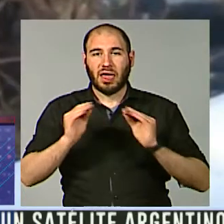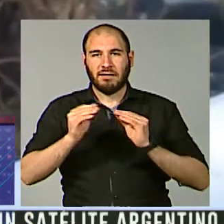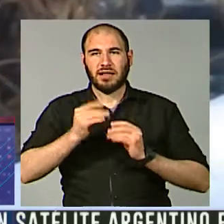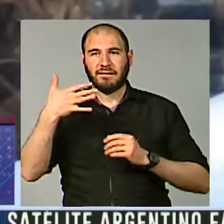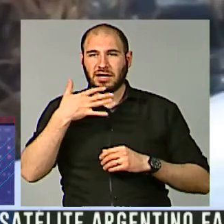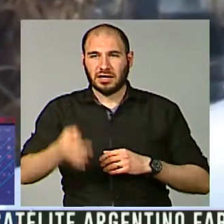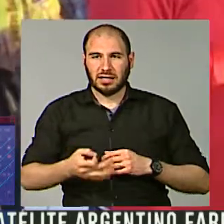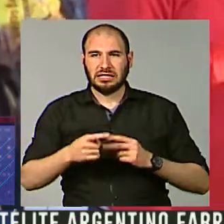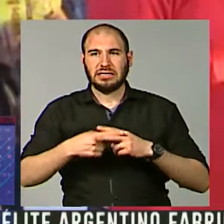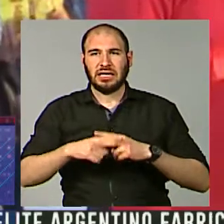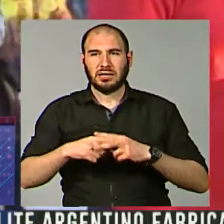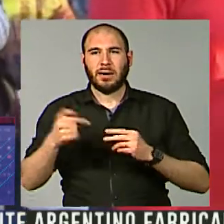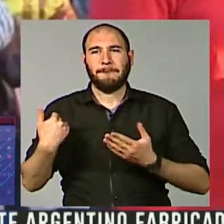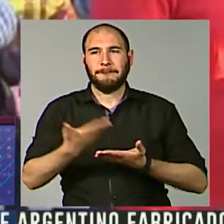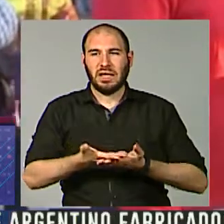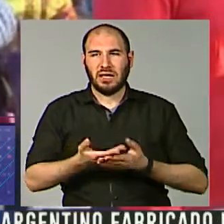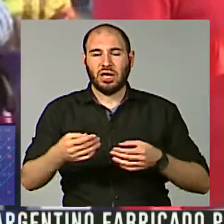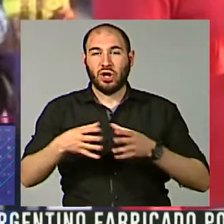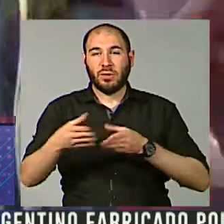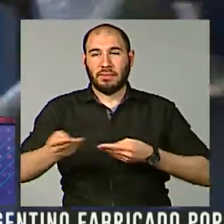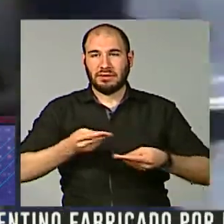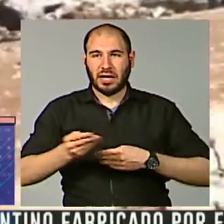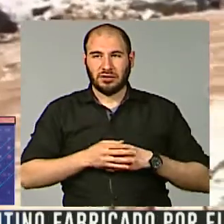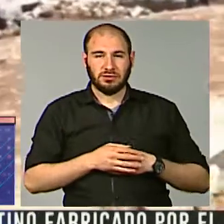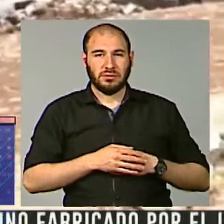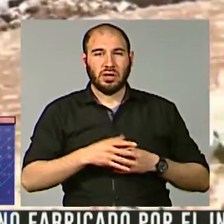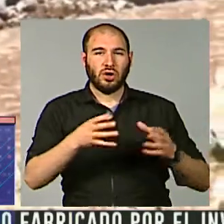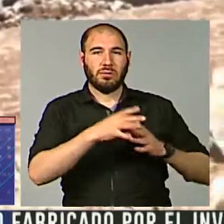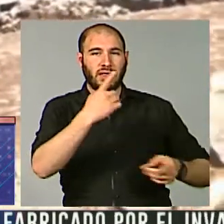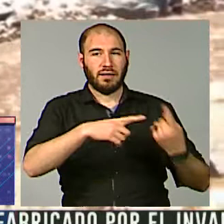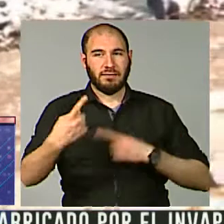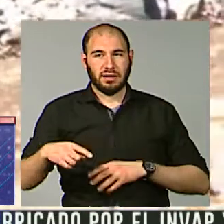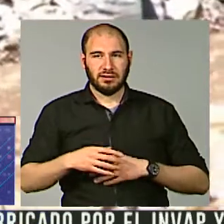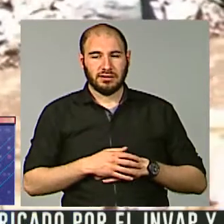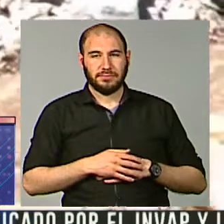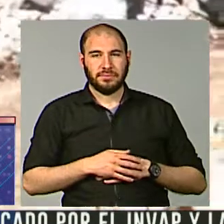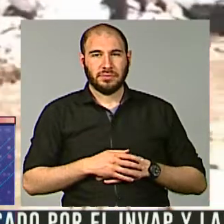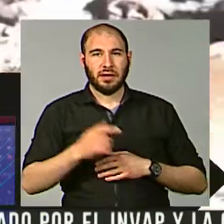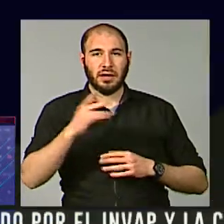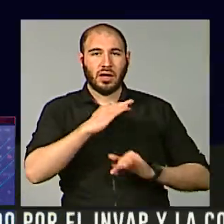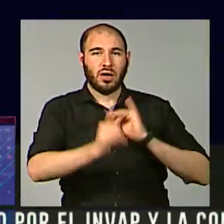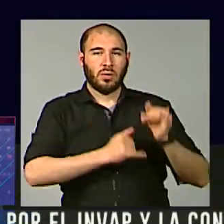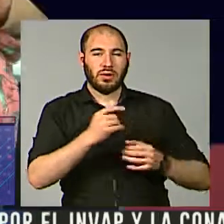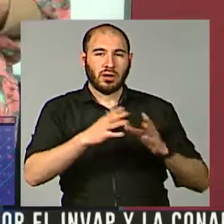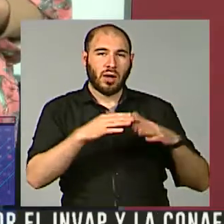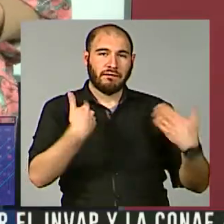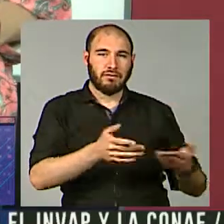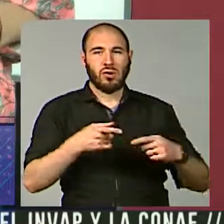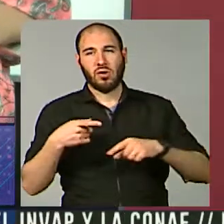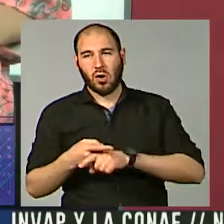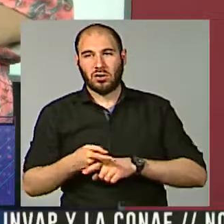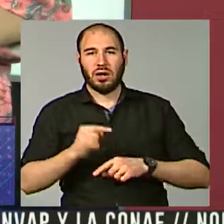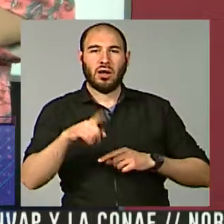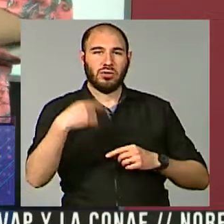serio y técnico, que es lo que están pidiendo desde el sector empresarial. Bien, distintos sectores ya empiezan a, por lo menos, pronunciarse, algunos a favor, otros en contra,